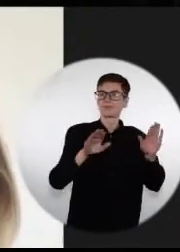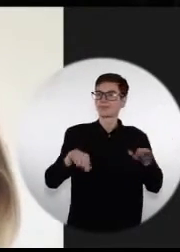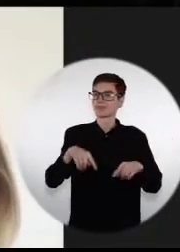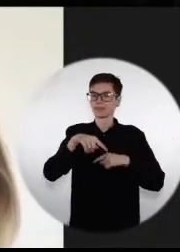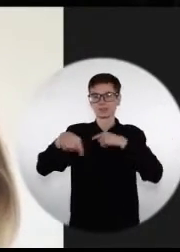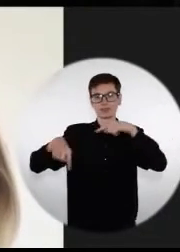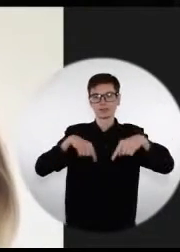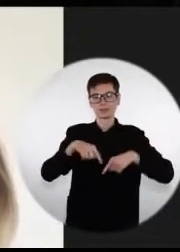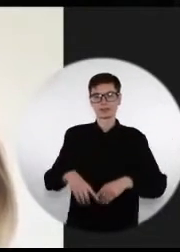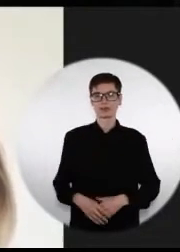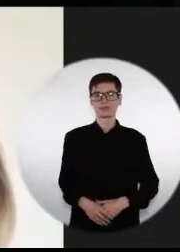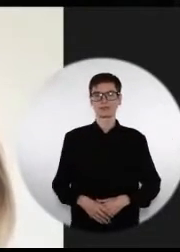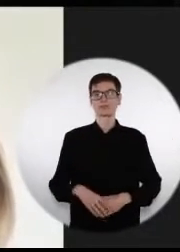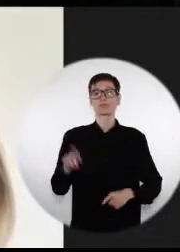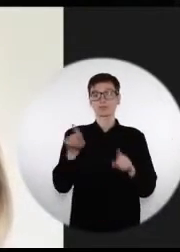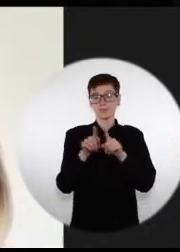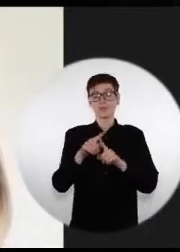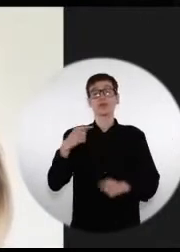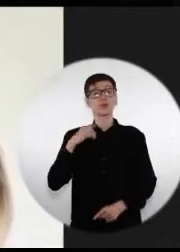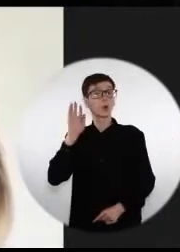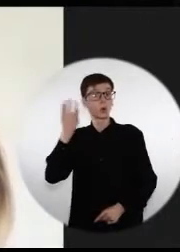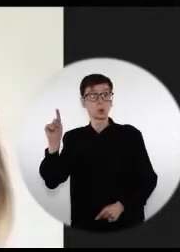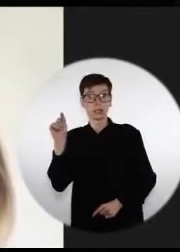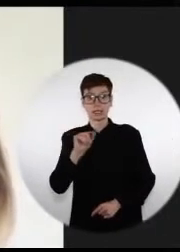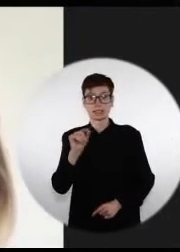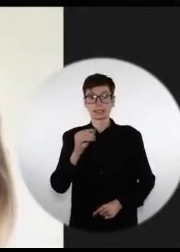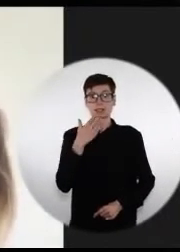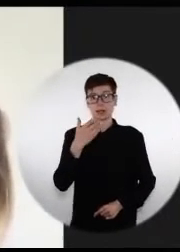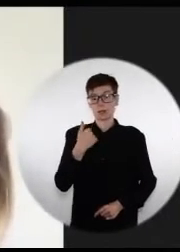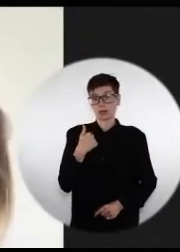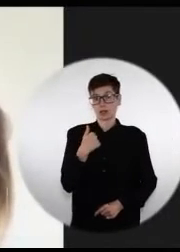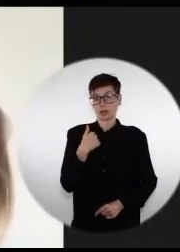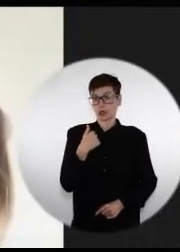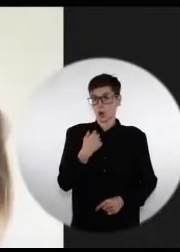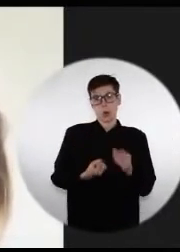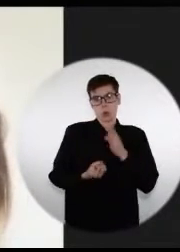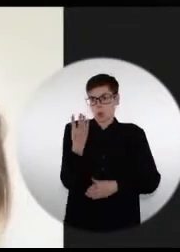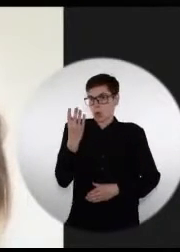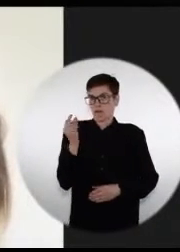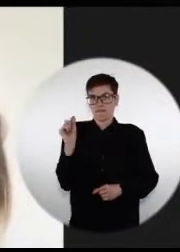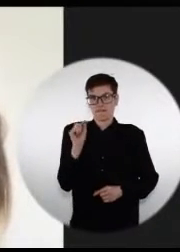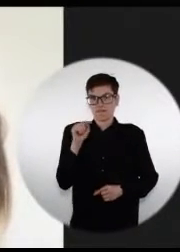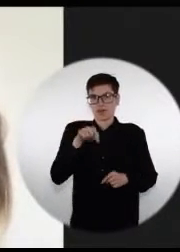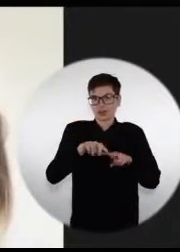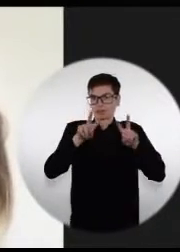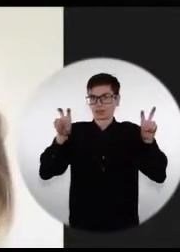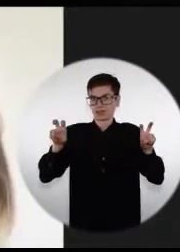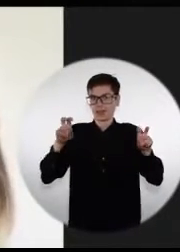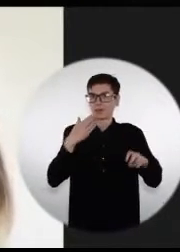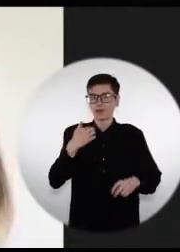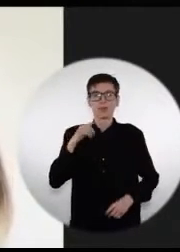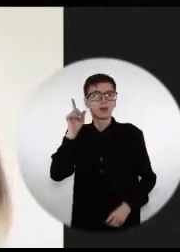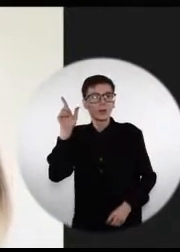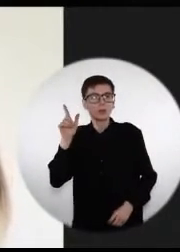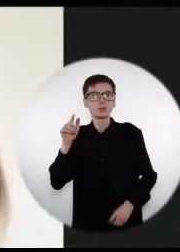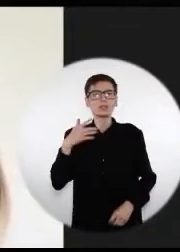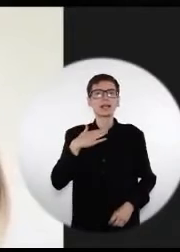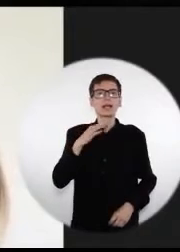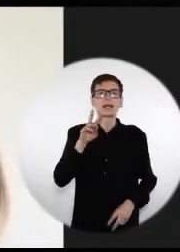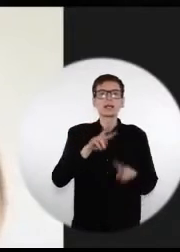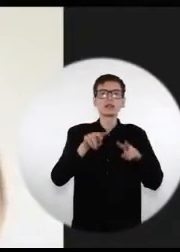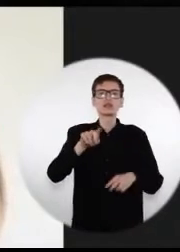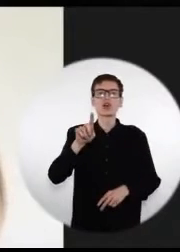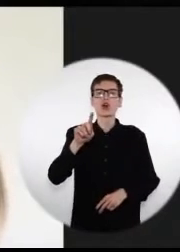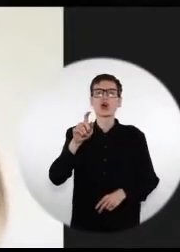claro por invitación ahí vamos agarrando el asunto yo escuché recién yo soy super nuevo en